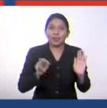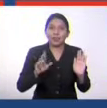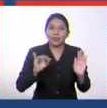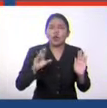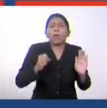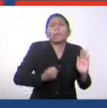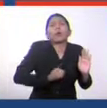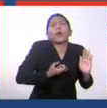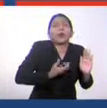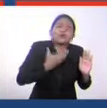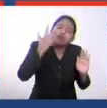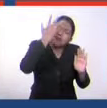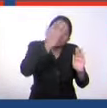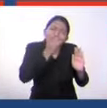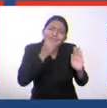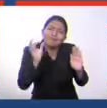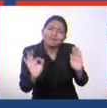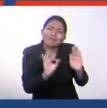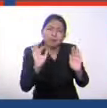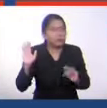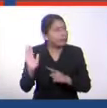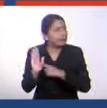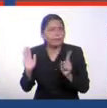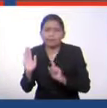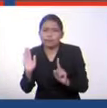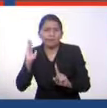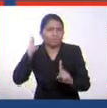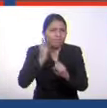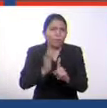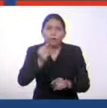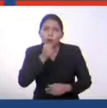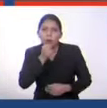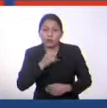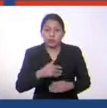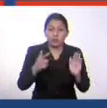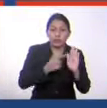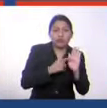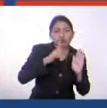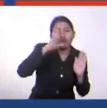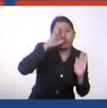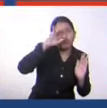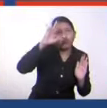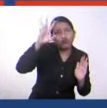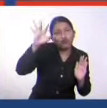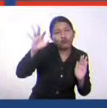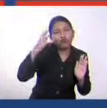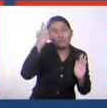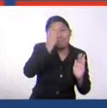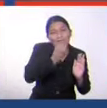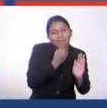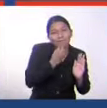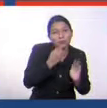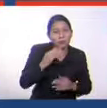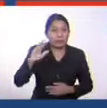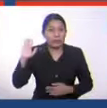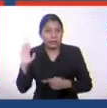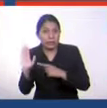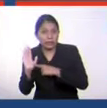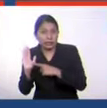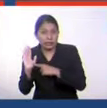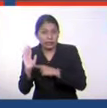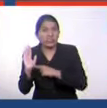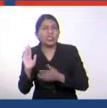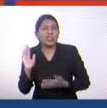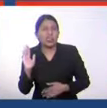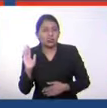también lo siguiente. El primero presenta un mundo de ficción y función estética, y el segundo presenta un